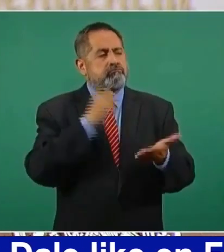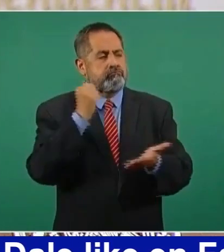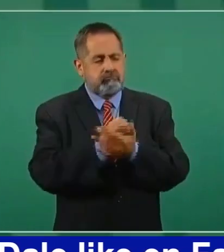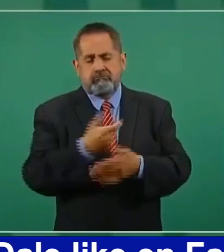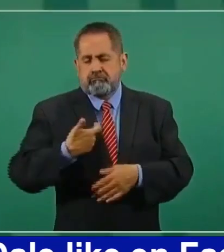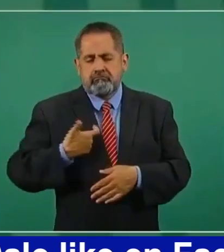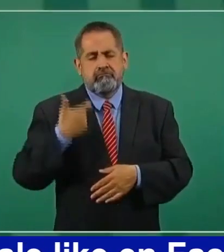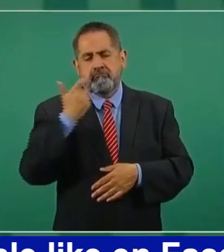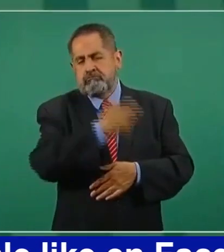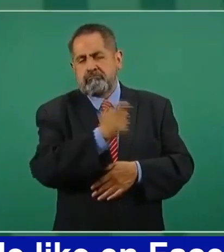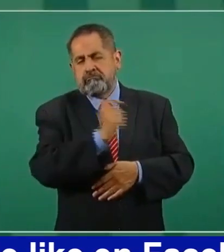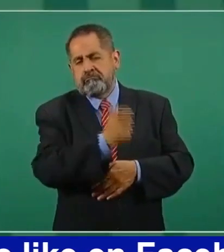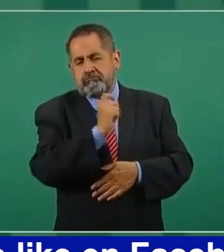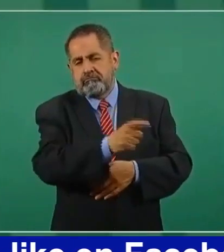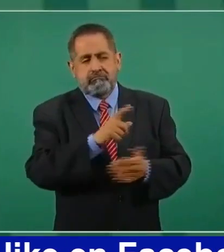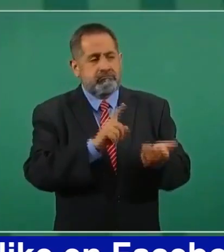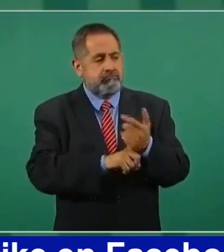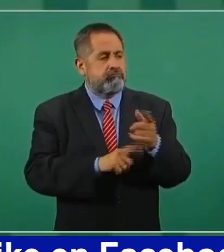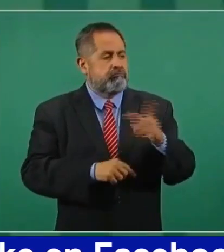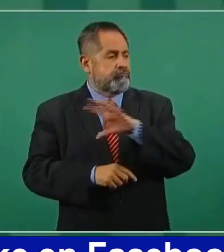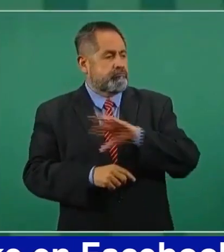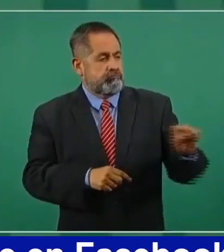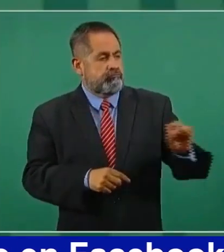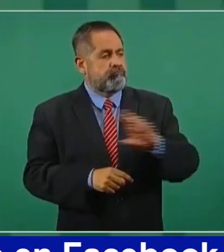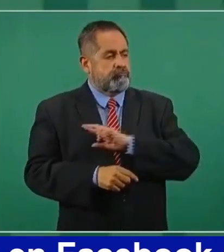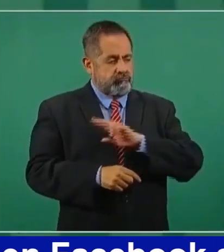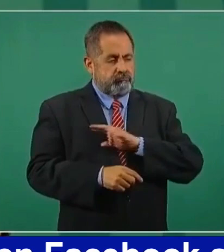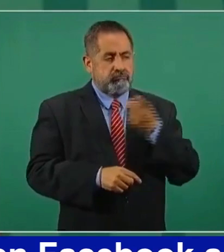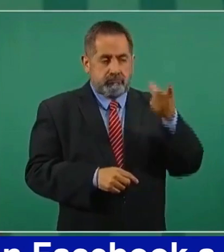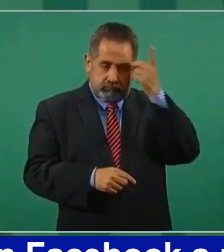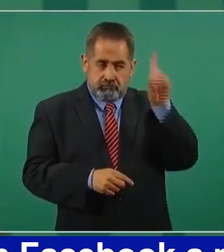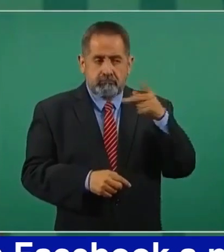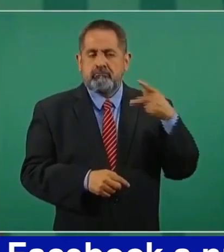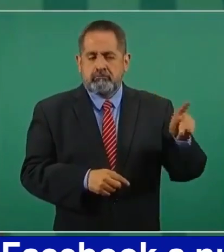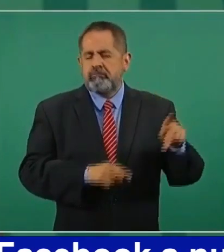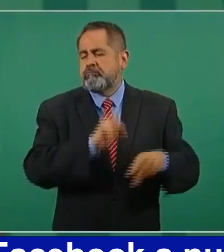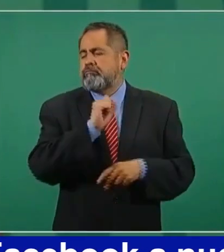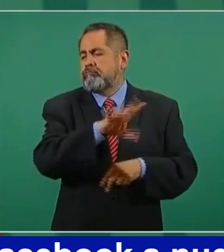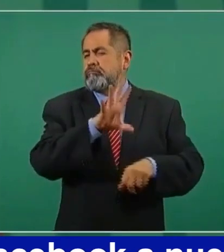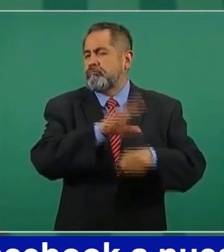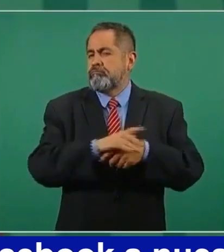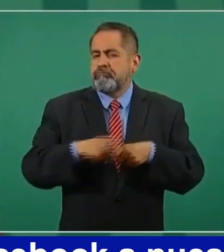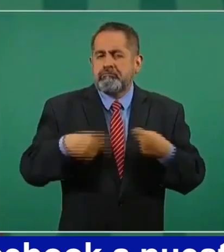a particulares, privatizar los reclusorios